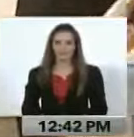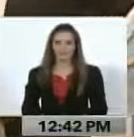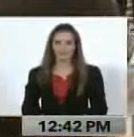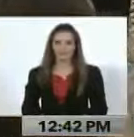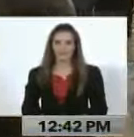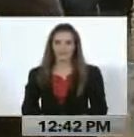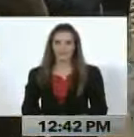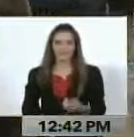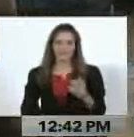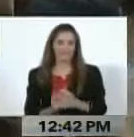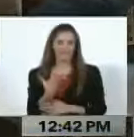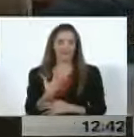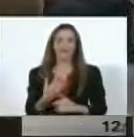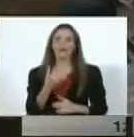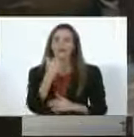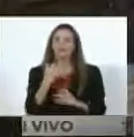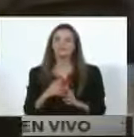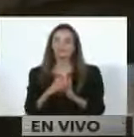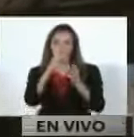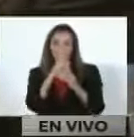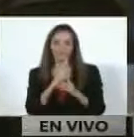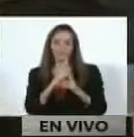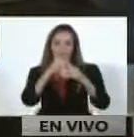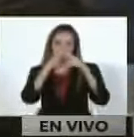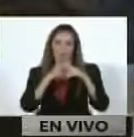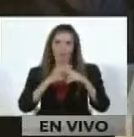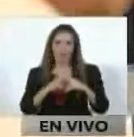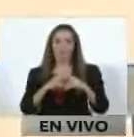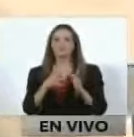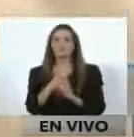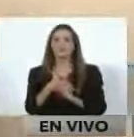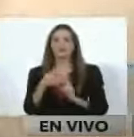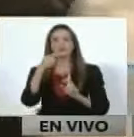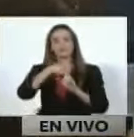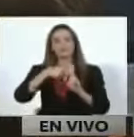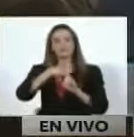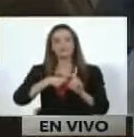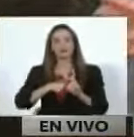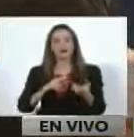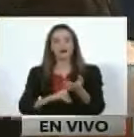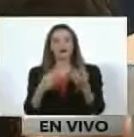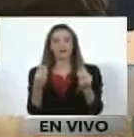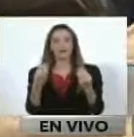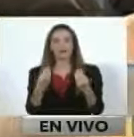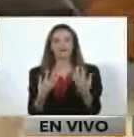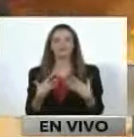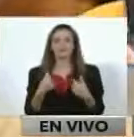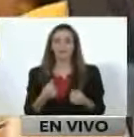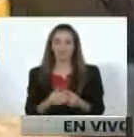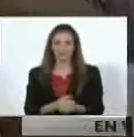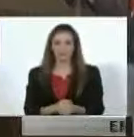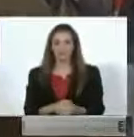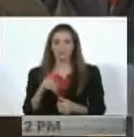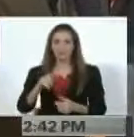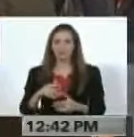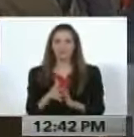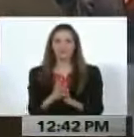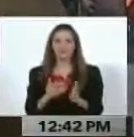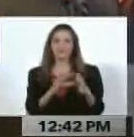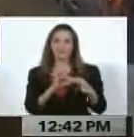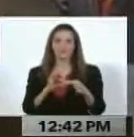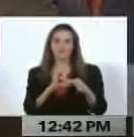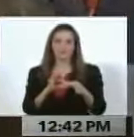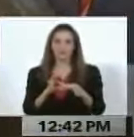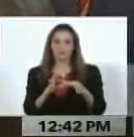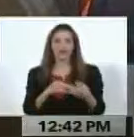Se crea esta distinción en honor al médico que luchó por la gratuidad de la salud, por la equidad, por la solidaridad, por